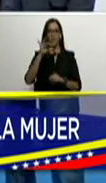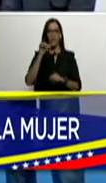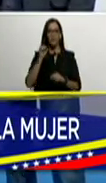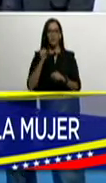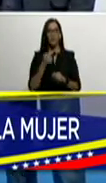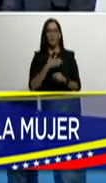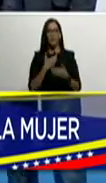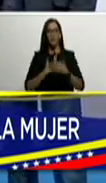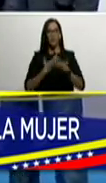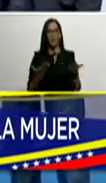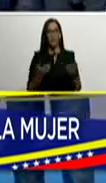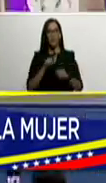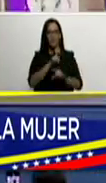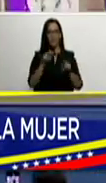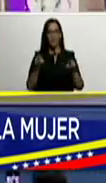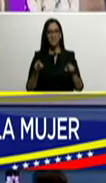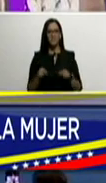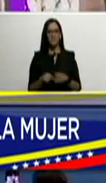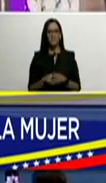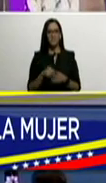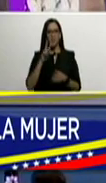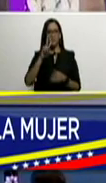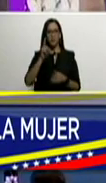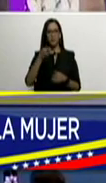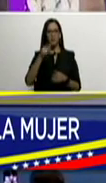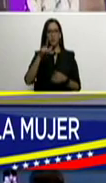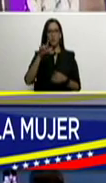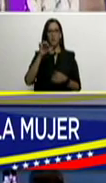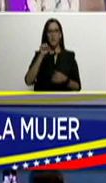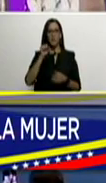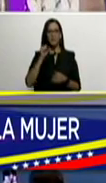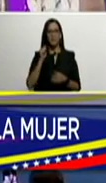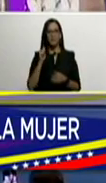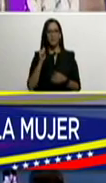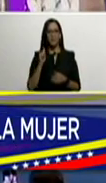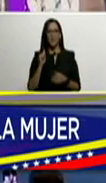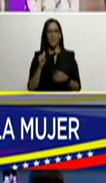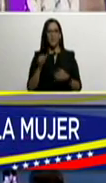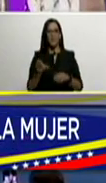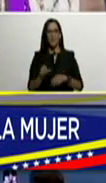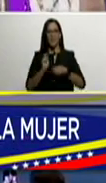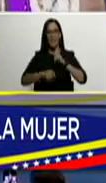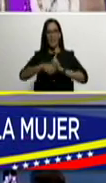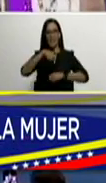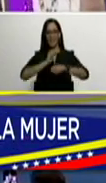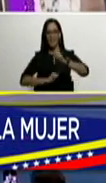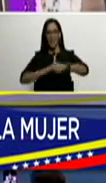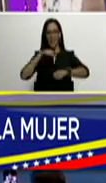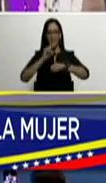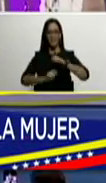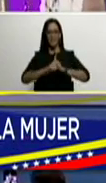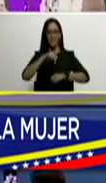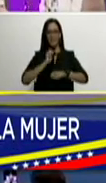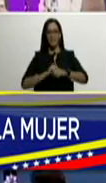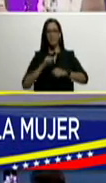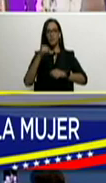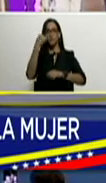yo quiero darle ese regalo a ustedes. Dos glorias de la gaita zuliana y